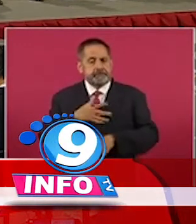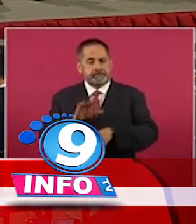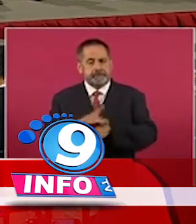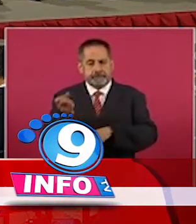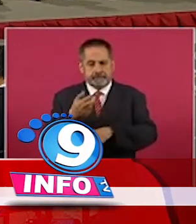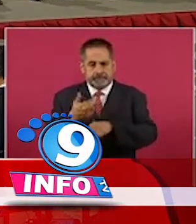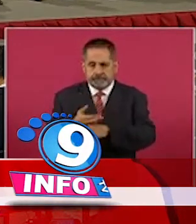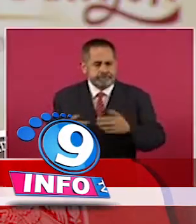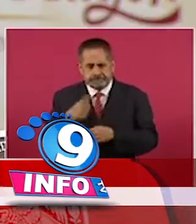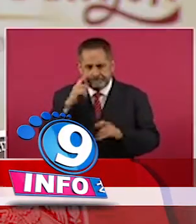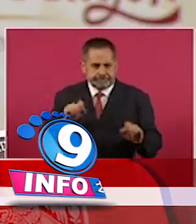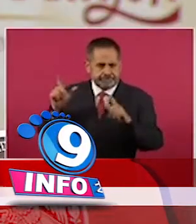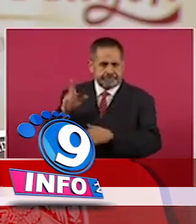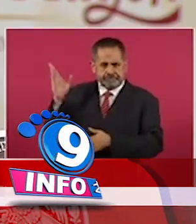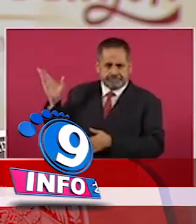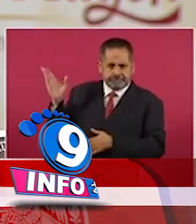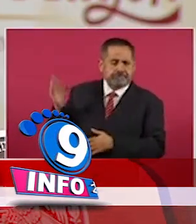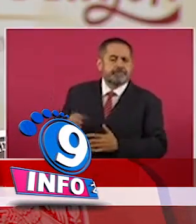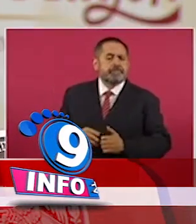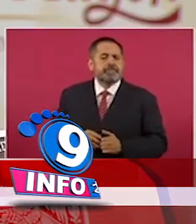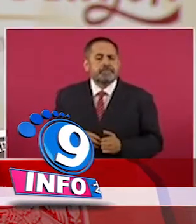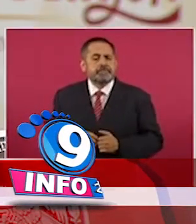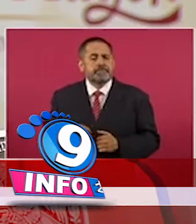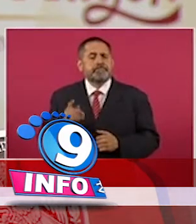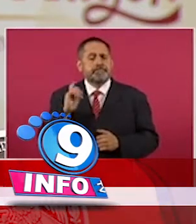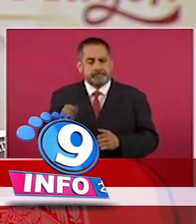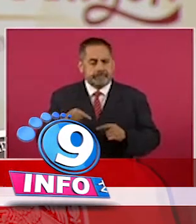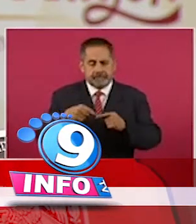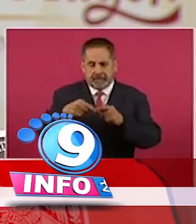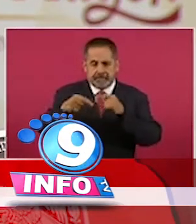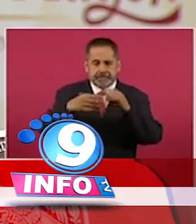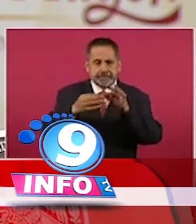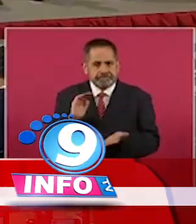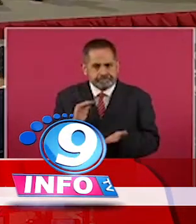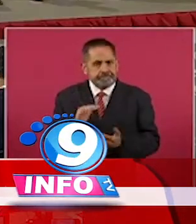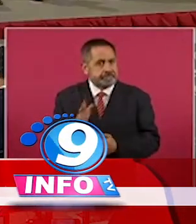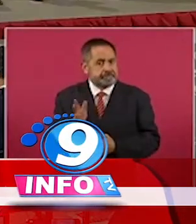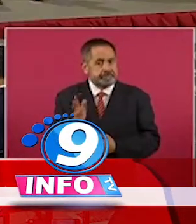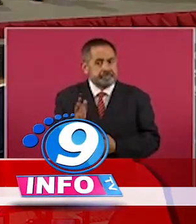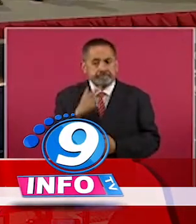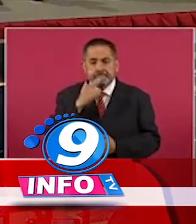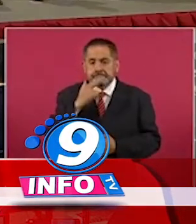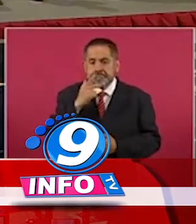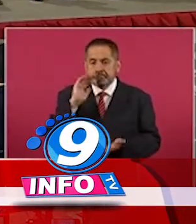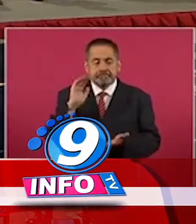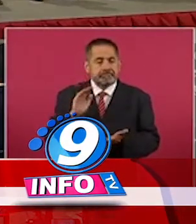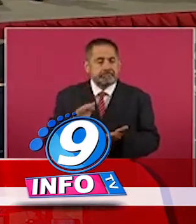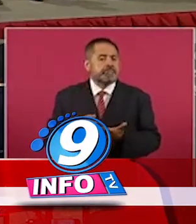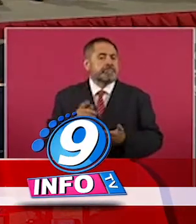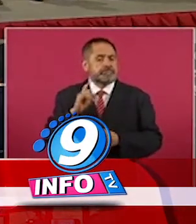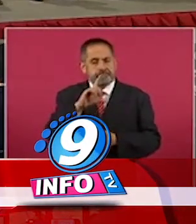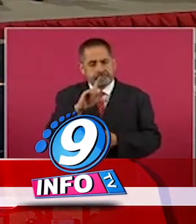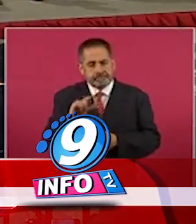disminuir el riesgo de contagio de kobe 19 en caso de síntomas la persona debe aislarse por 7 días y estar